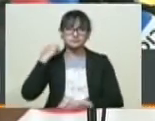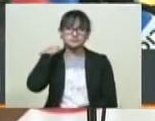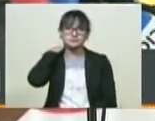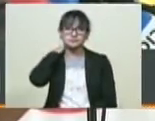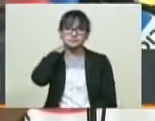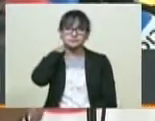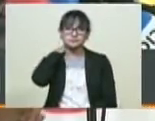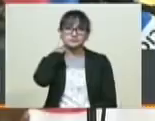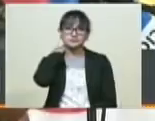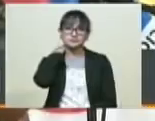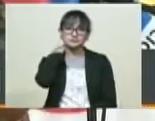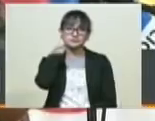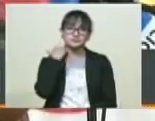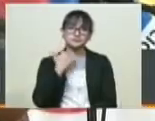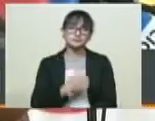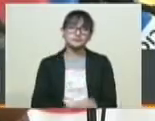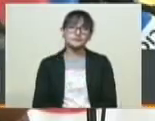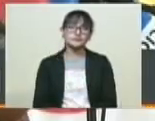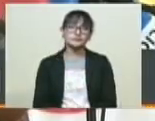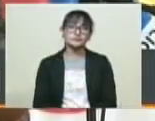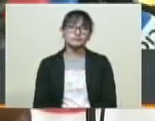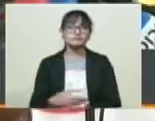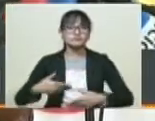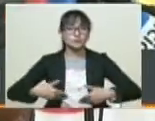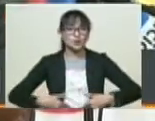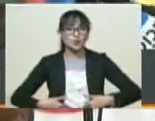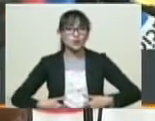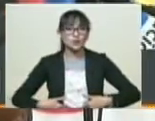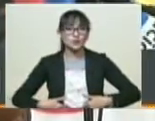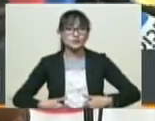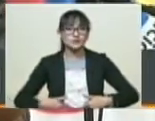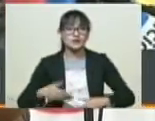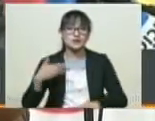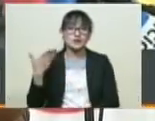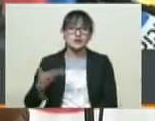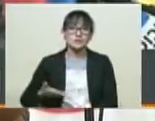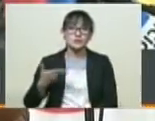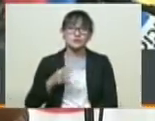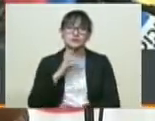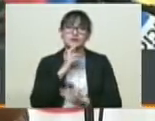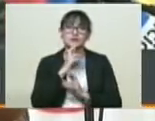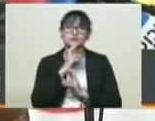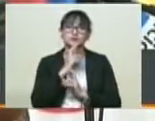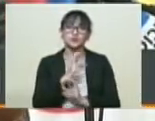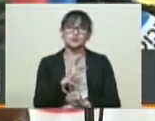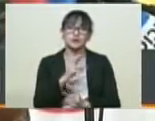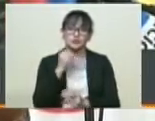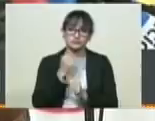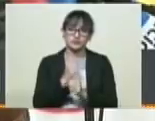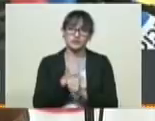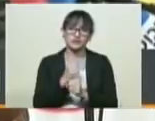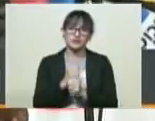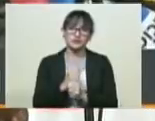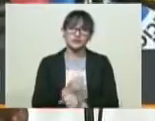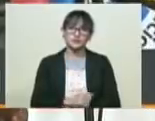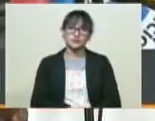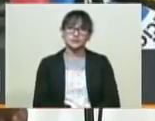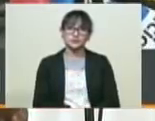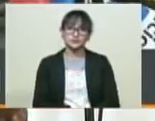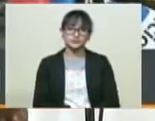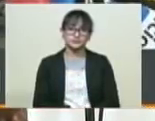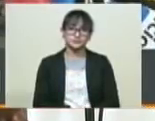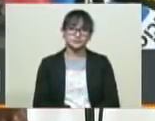han destacado en los importantes resultados de esta operación.